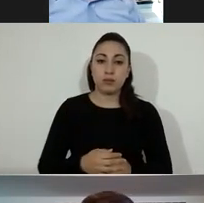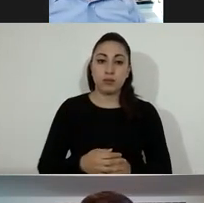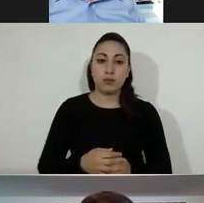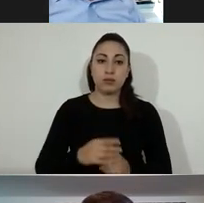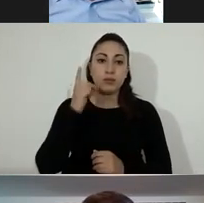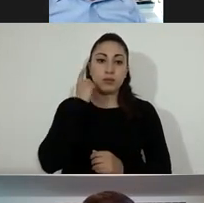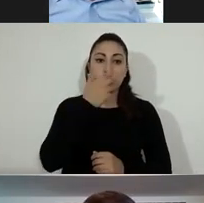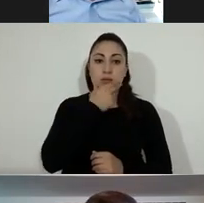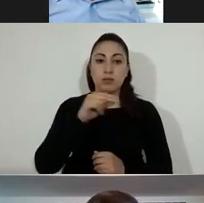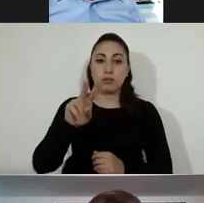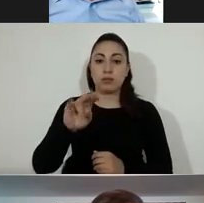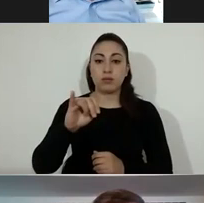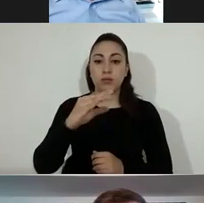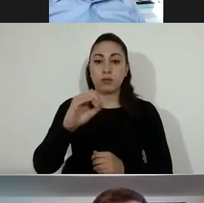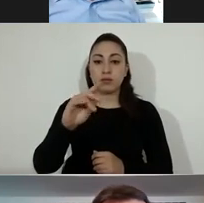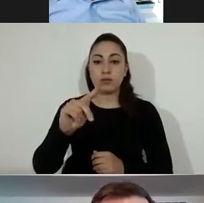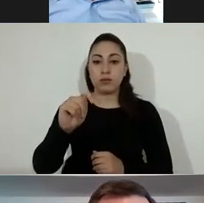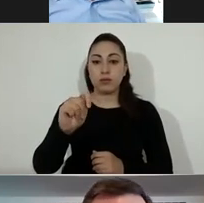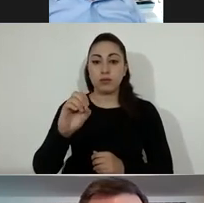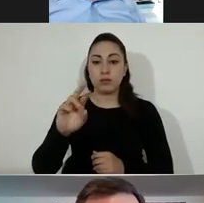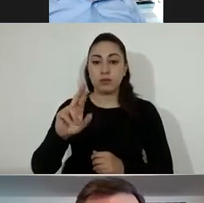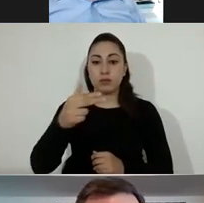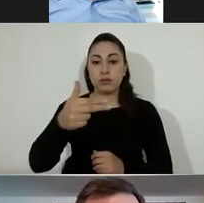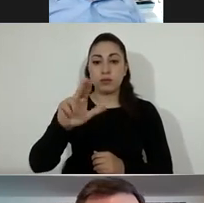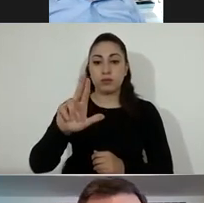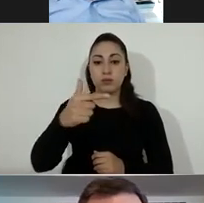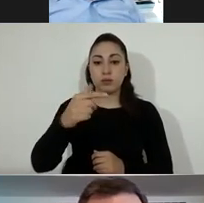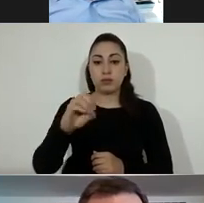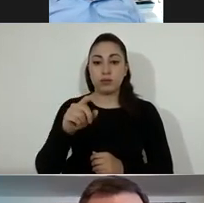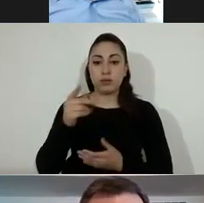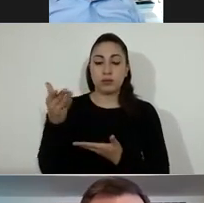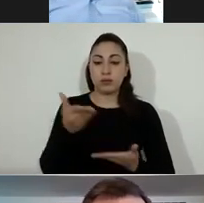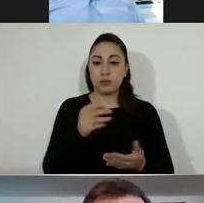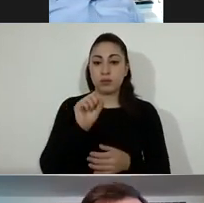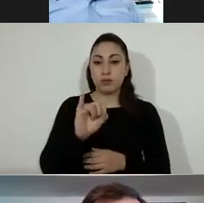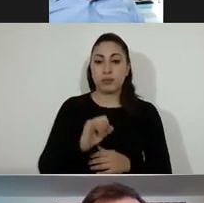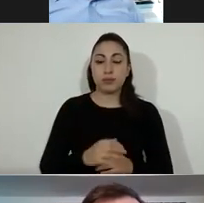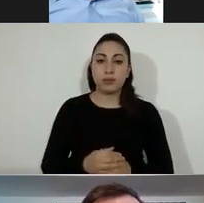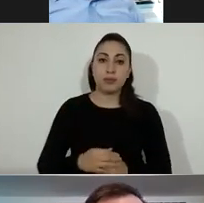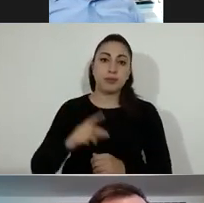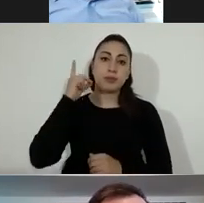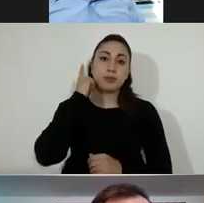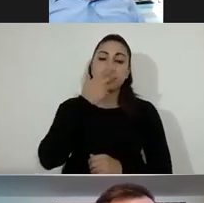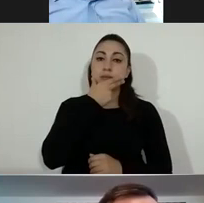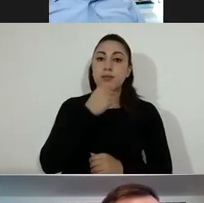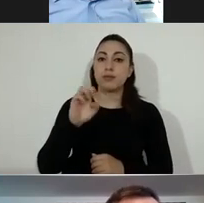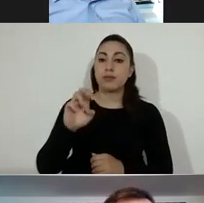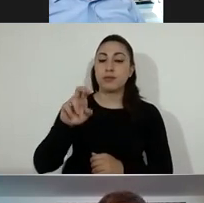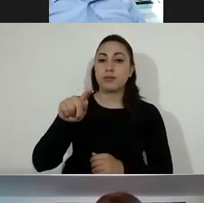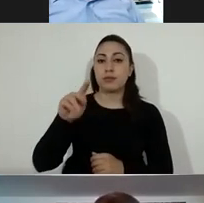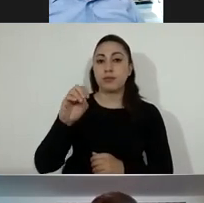Diputado Víctor Hugo Lobo Román. Víctor Hugo Lobo, presente. Diputado Ernesto Alarcón